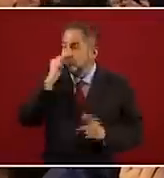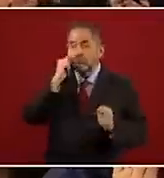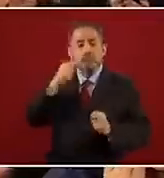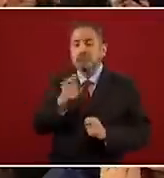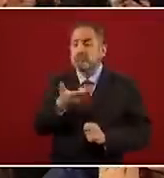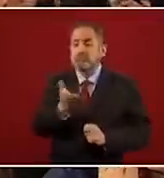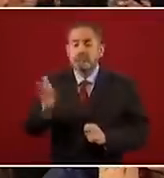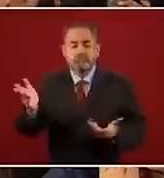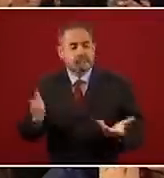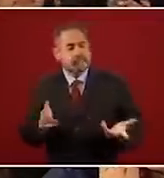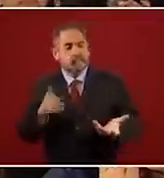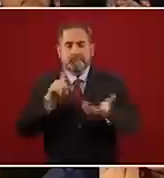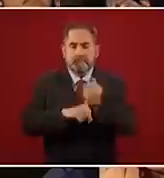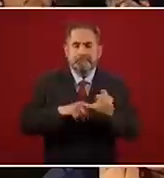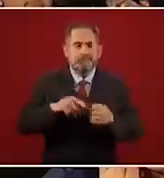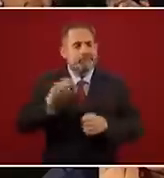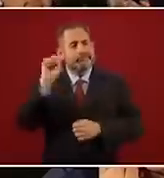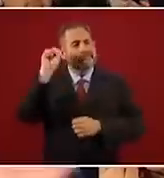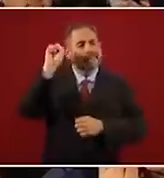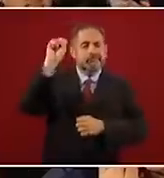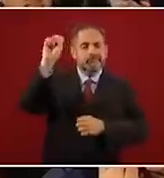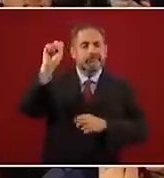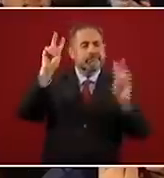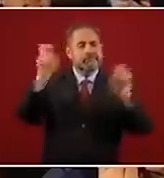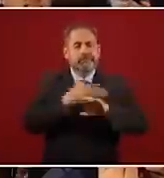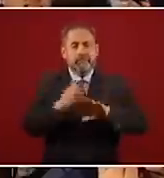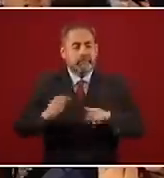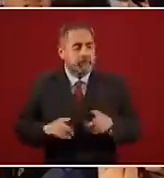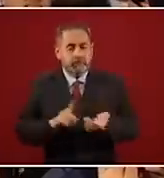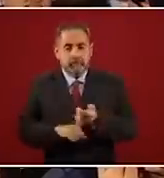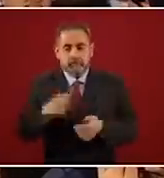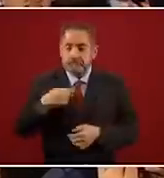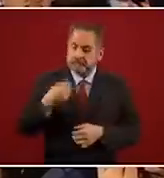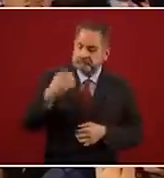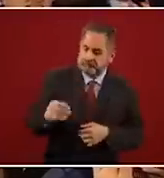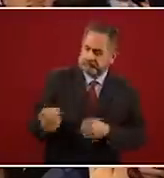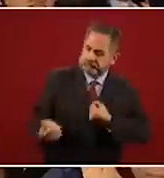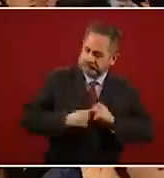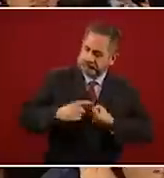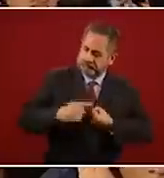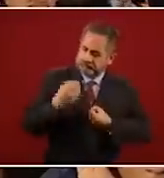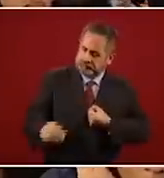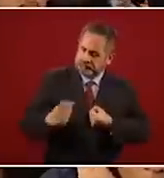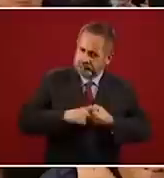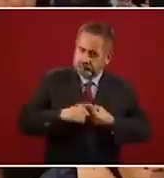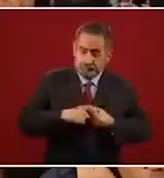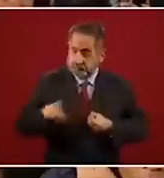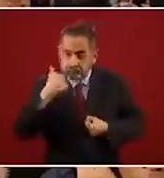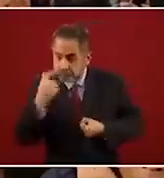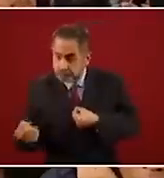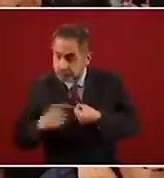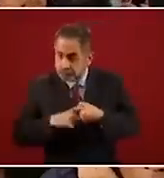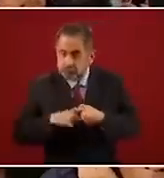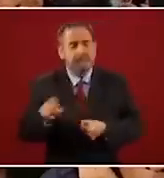sindicalizados. También se creó un sindicato blanco en el que se ha obligado a la gente a afiliarse al sindicato y los que no se afilian